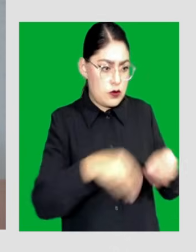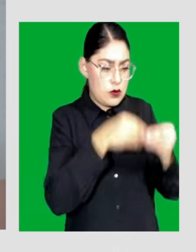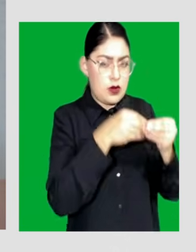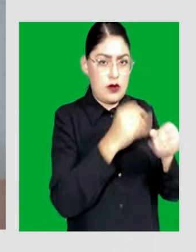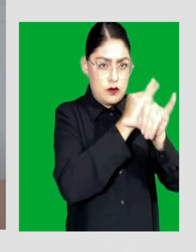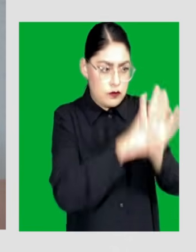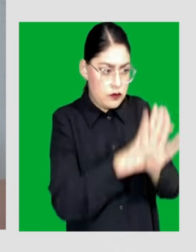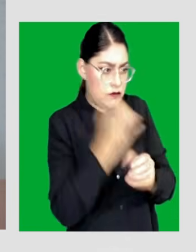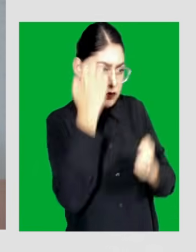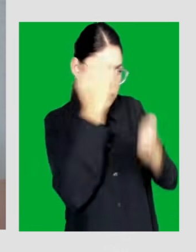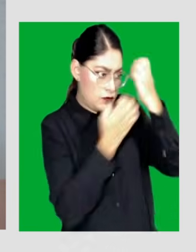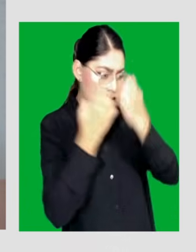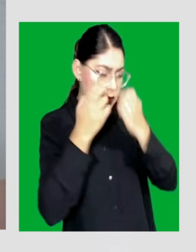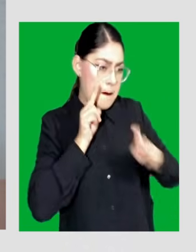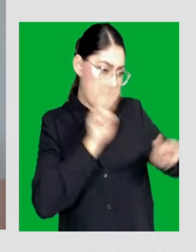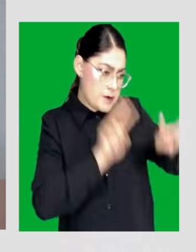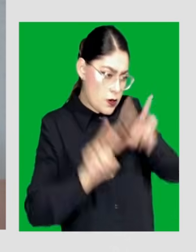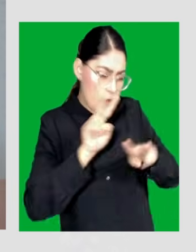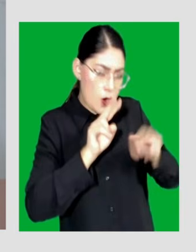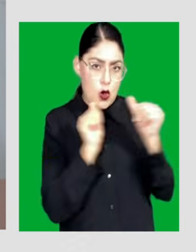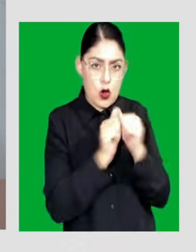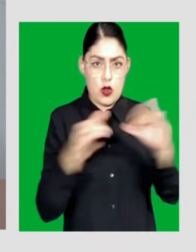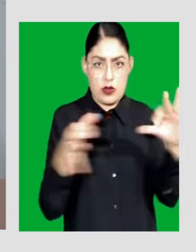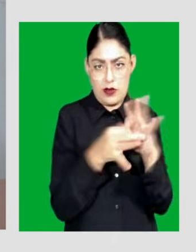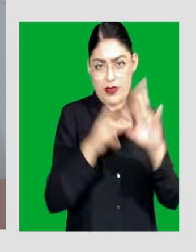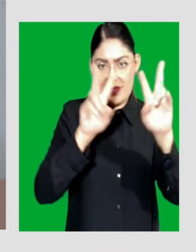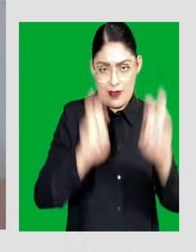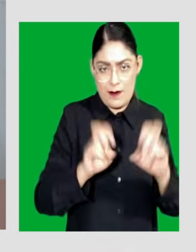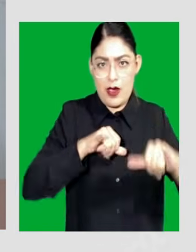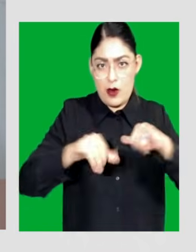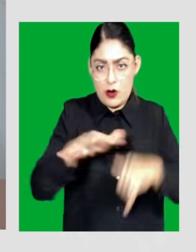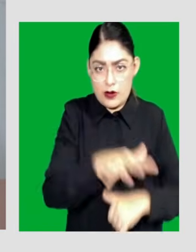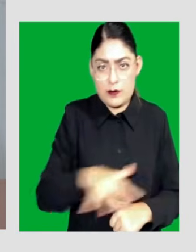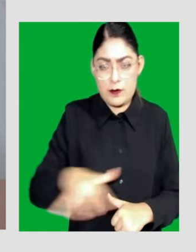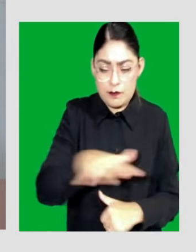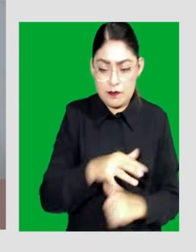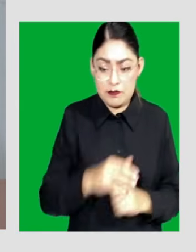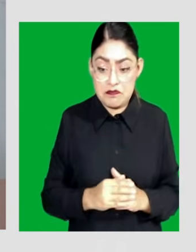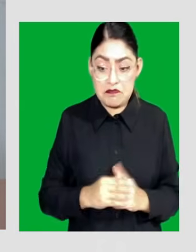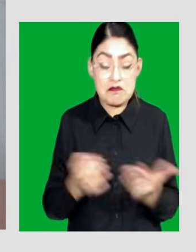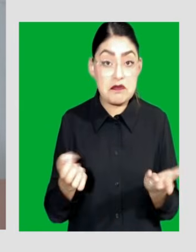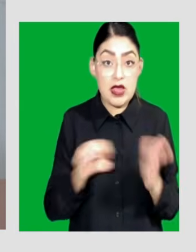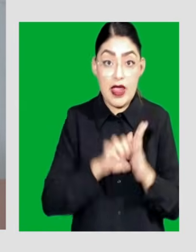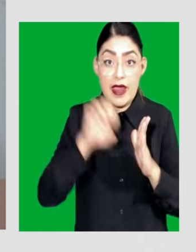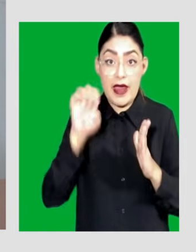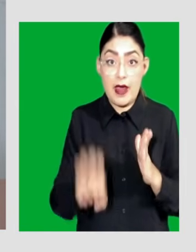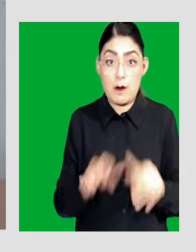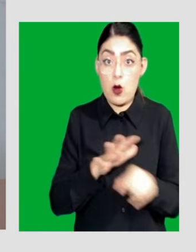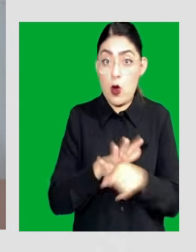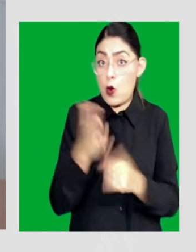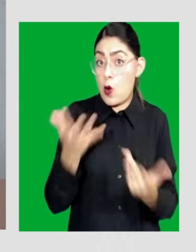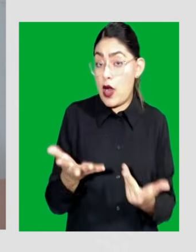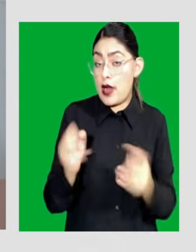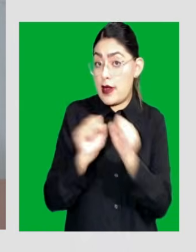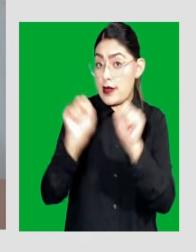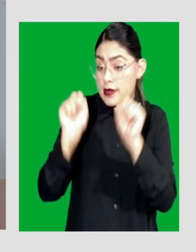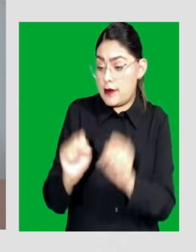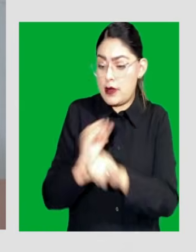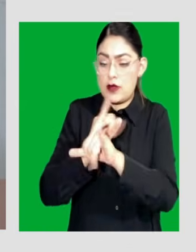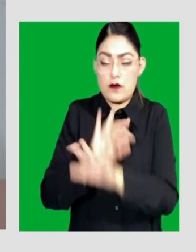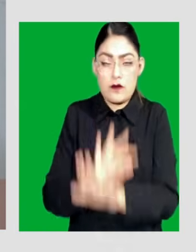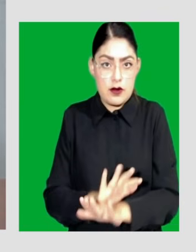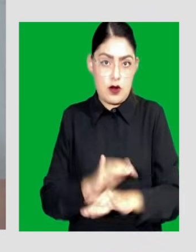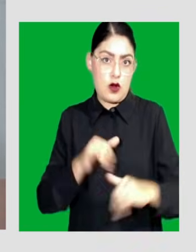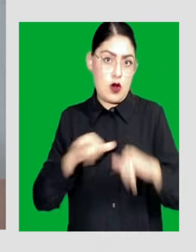analizar datos e información con una dimensión geoespacial. Algunos ejemplos de las aplicaciones prácticas de los